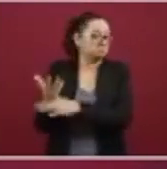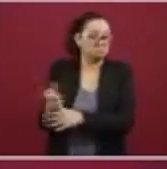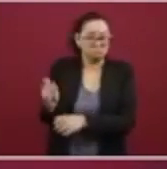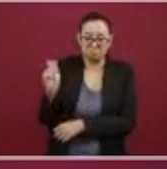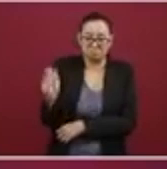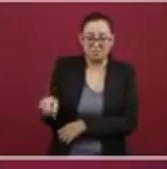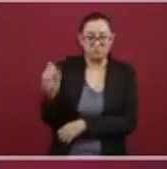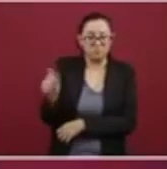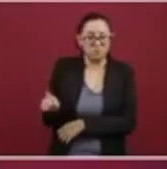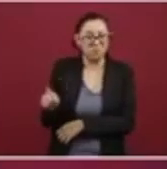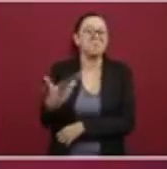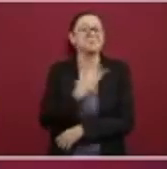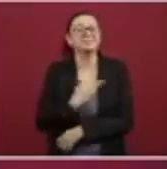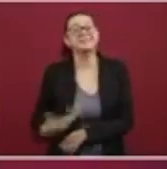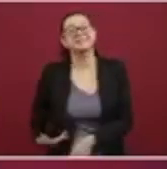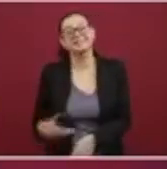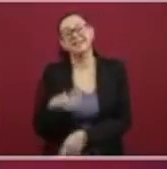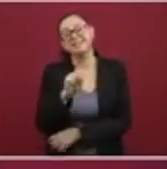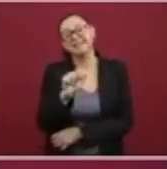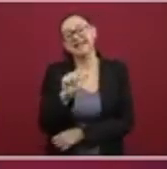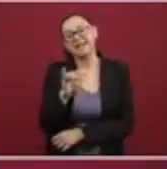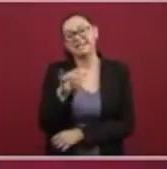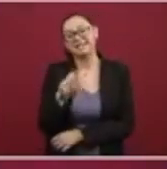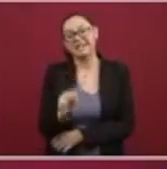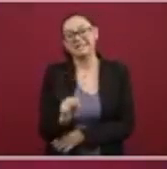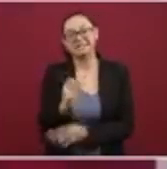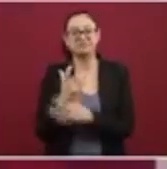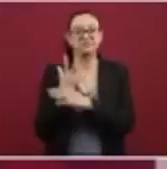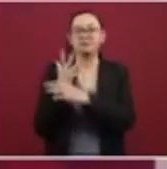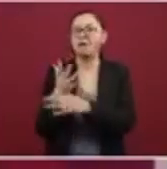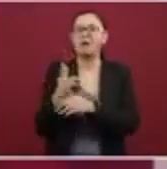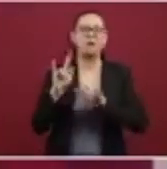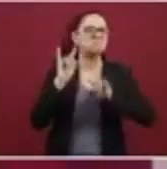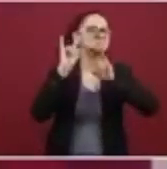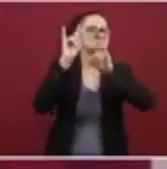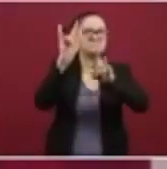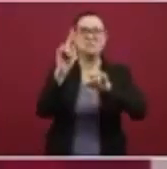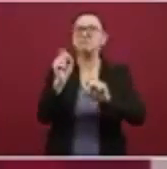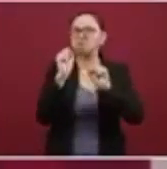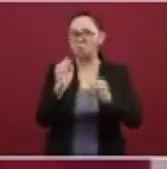Salinas llegó a decir que se iban a caer.